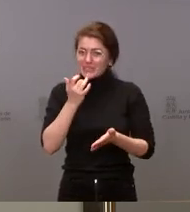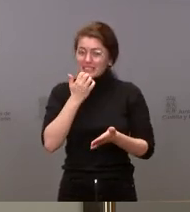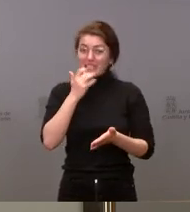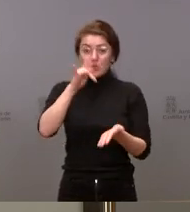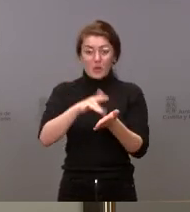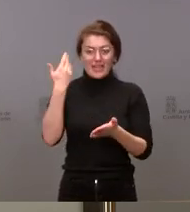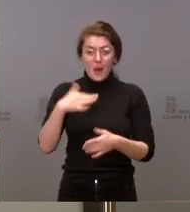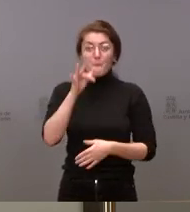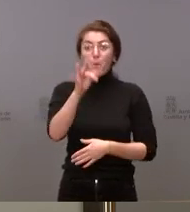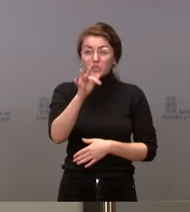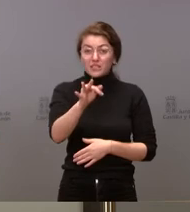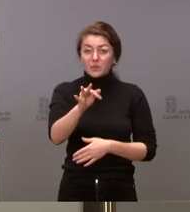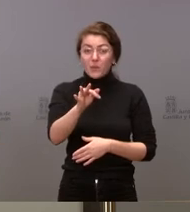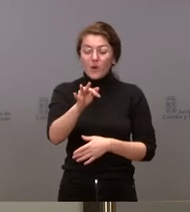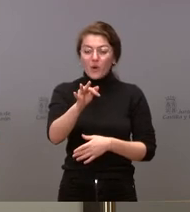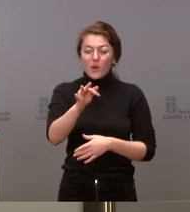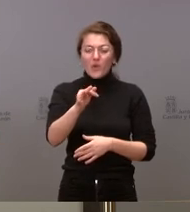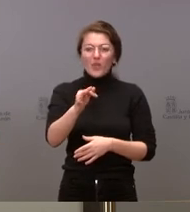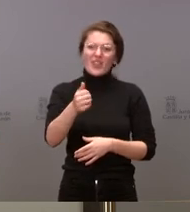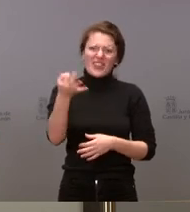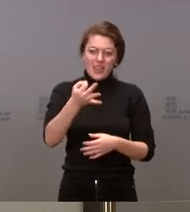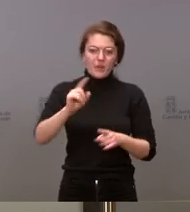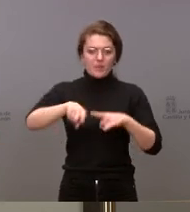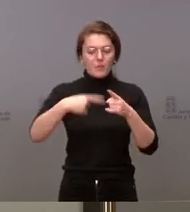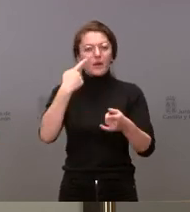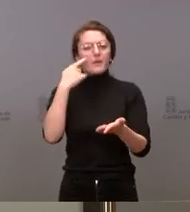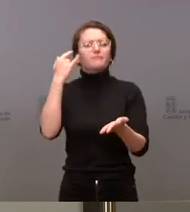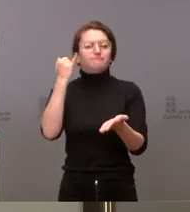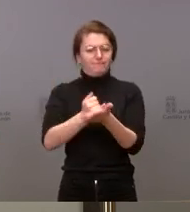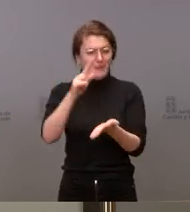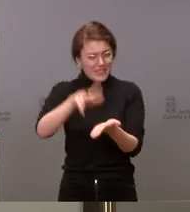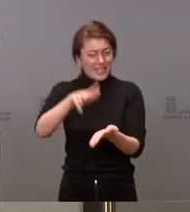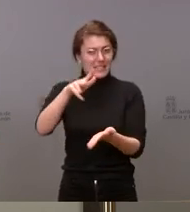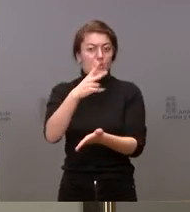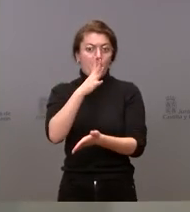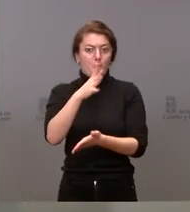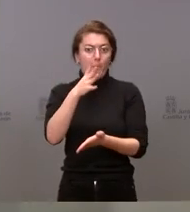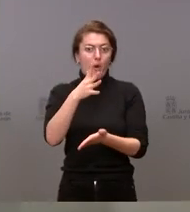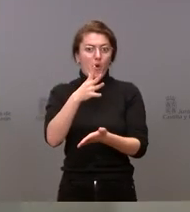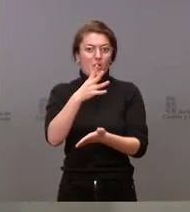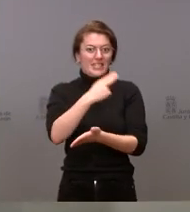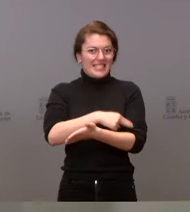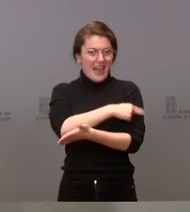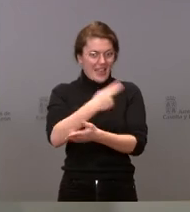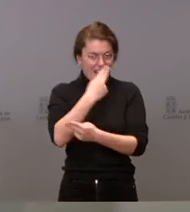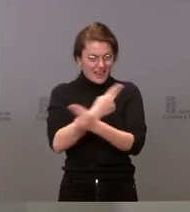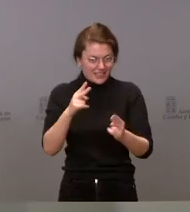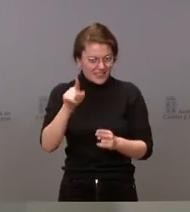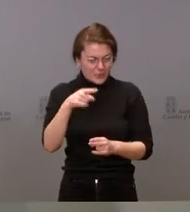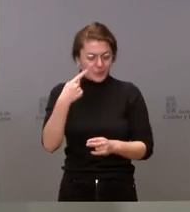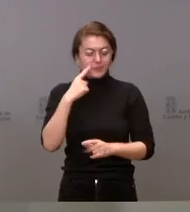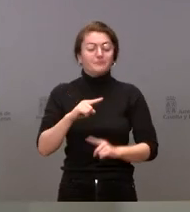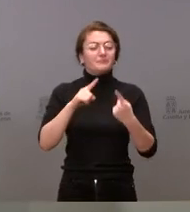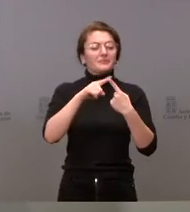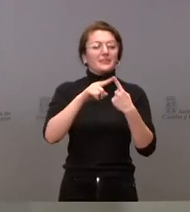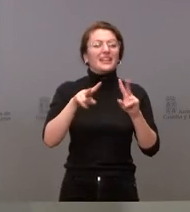que ser validado por sacyl verdad gracias con el primer asunto el que tiene que ver